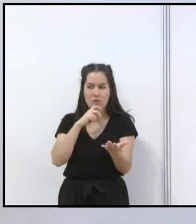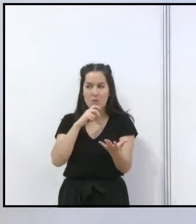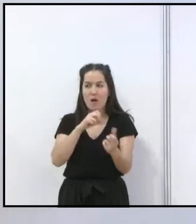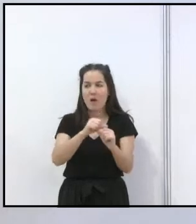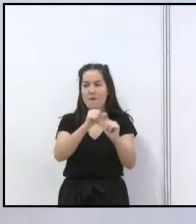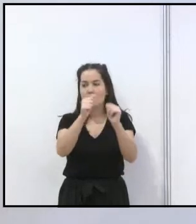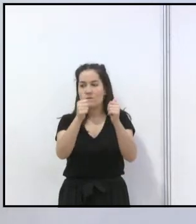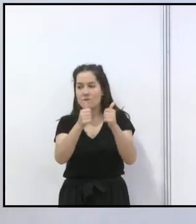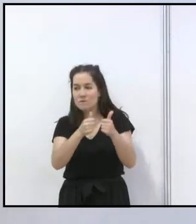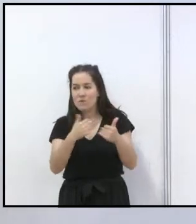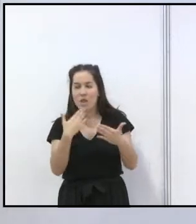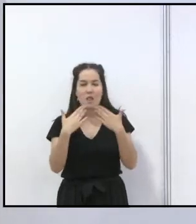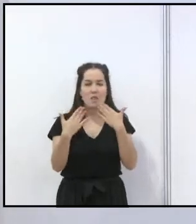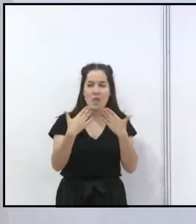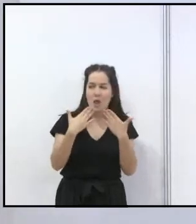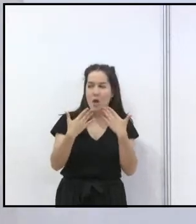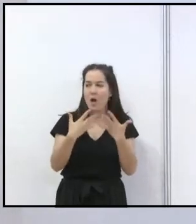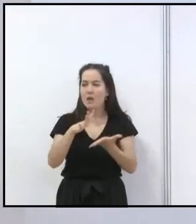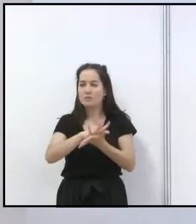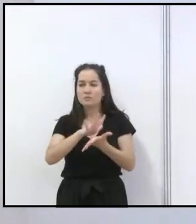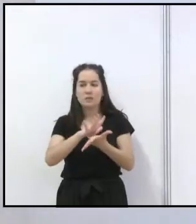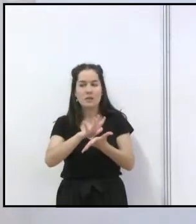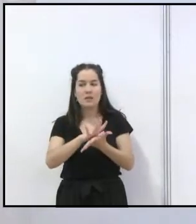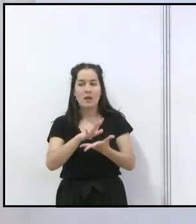antitética, tranquila. Me gustaría,